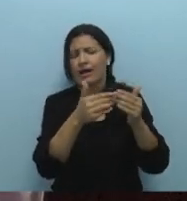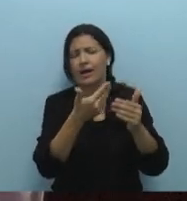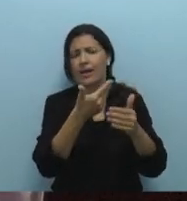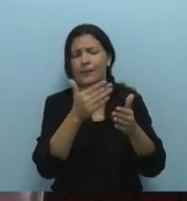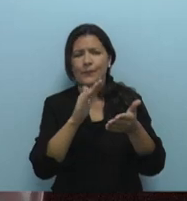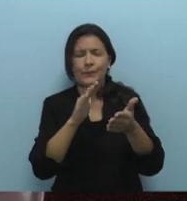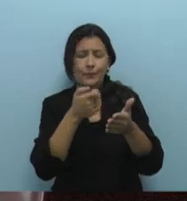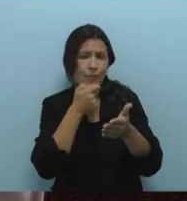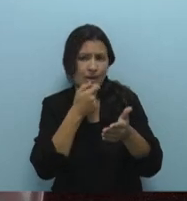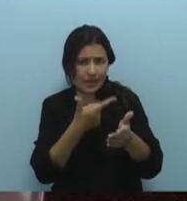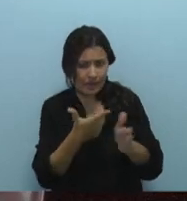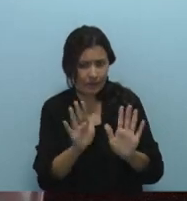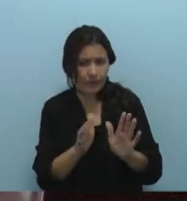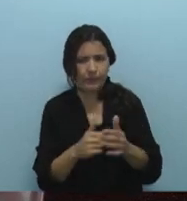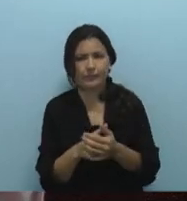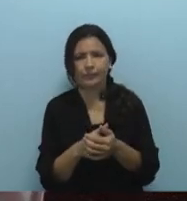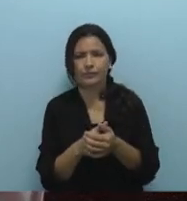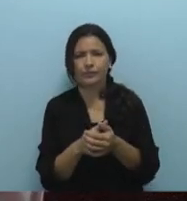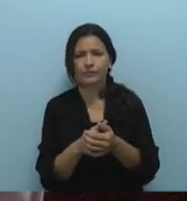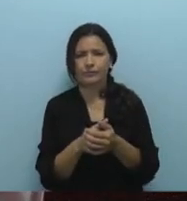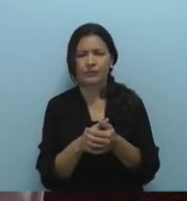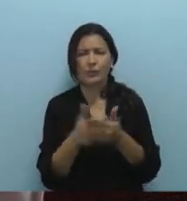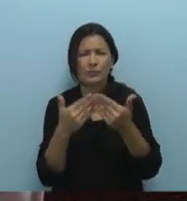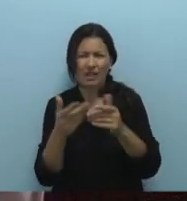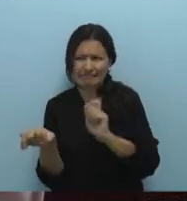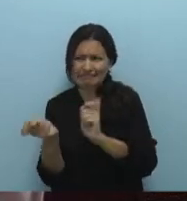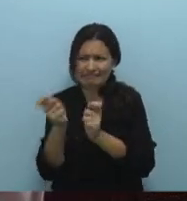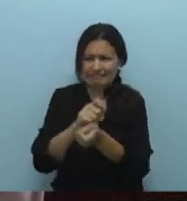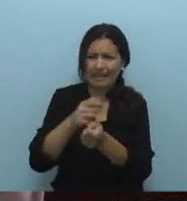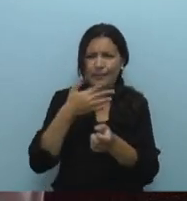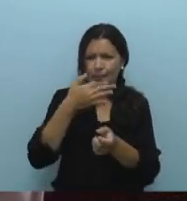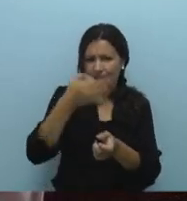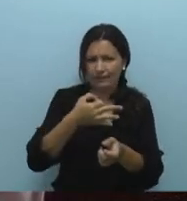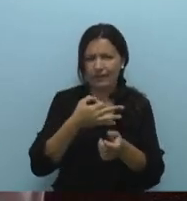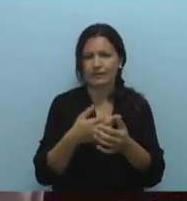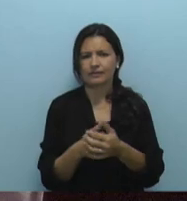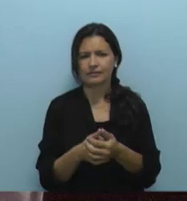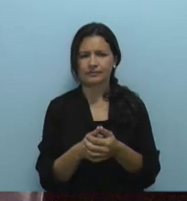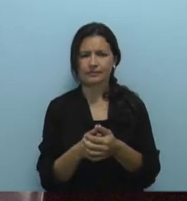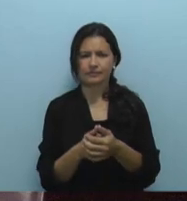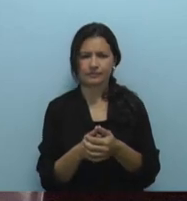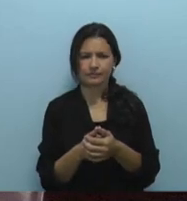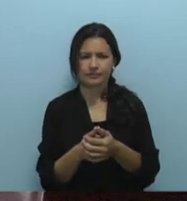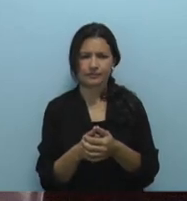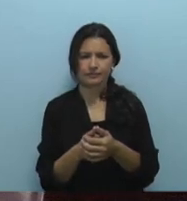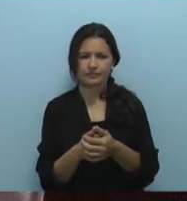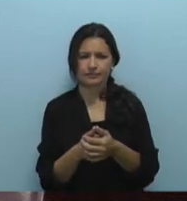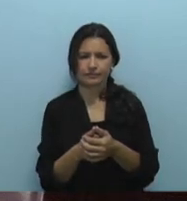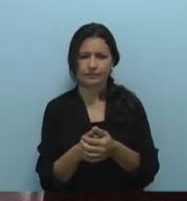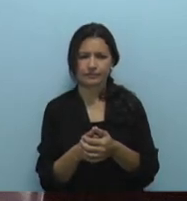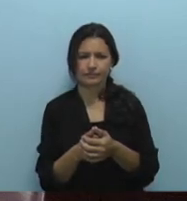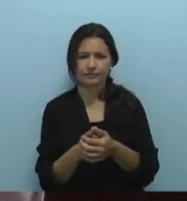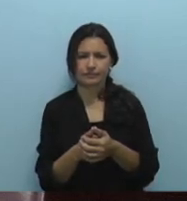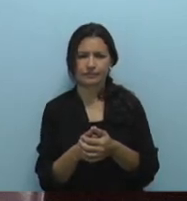podamos volver a poner en verdad a los hechos que constituyen a nuestra democracia y de volver a darles una carga de